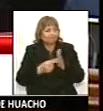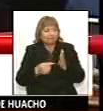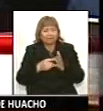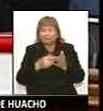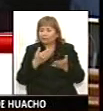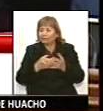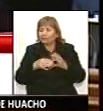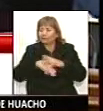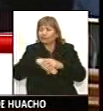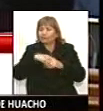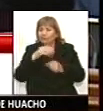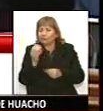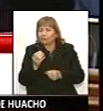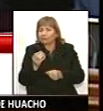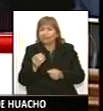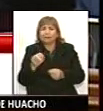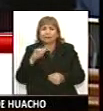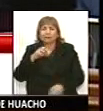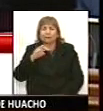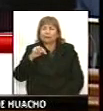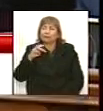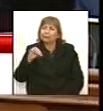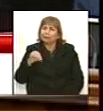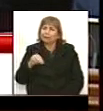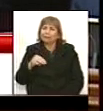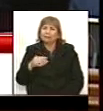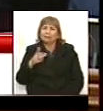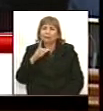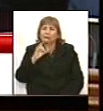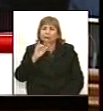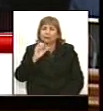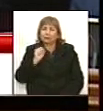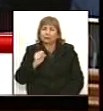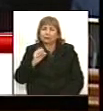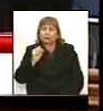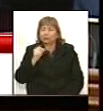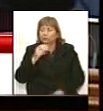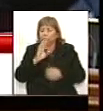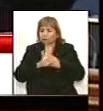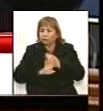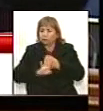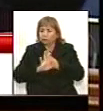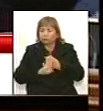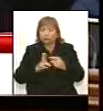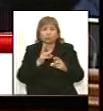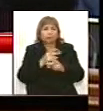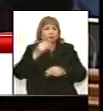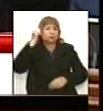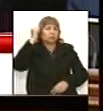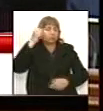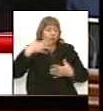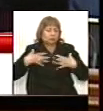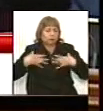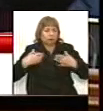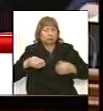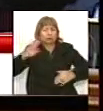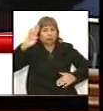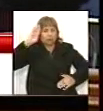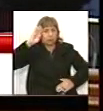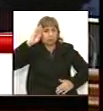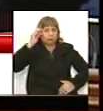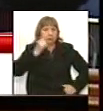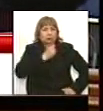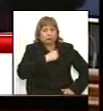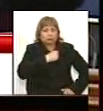consulta externa del Hospital Nacional PNP Luis N. Sáenz, en resguardo a la protección del derecho a la salud de la población policial,